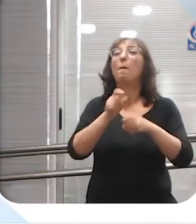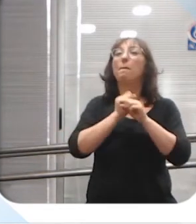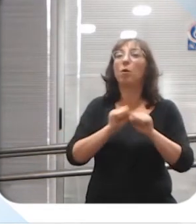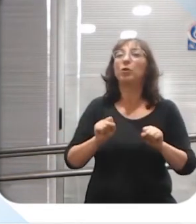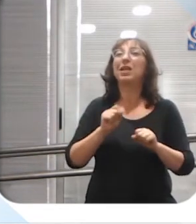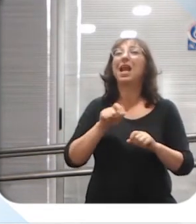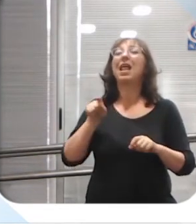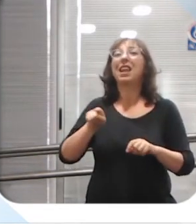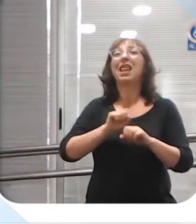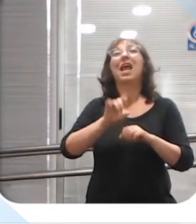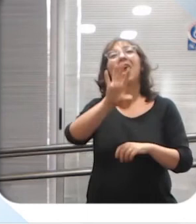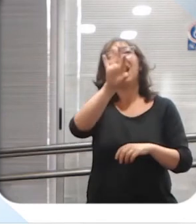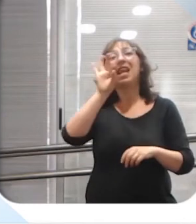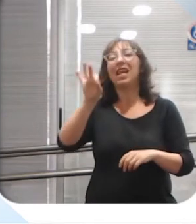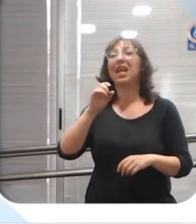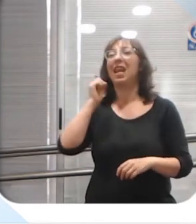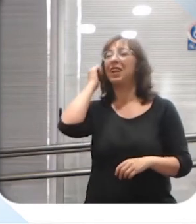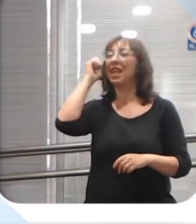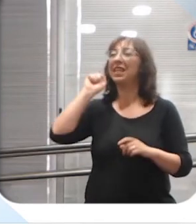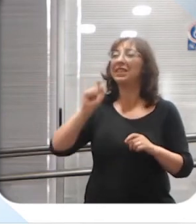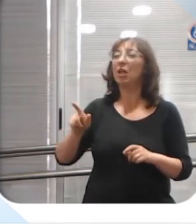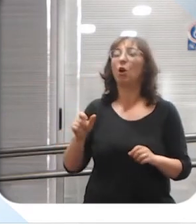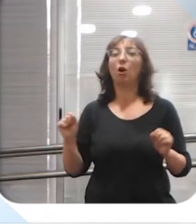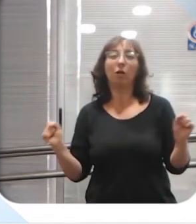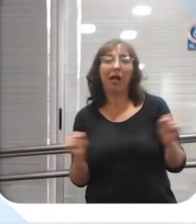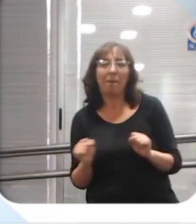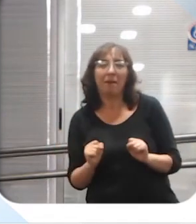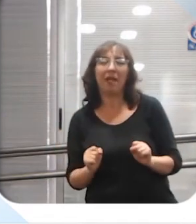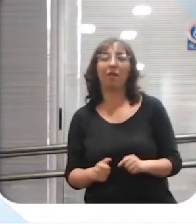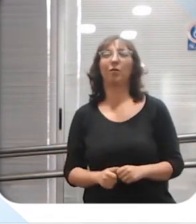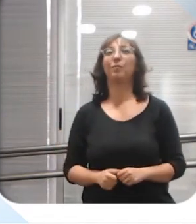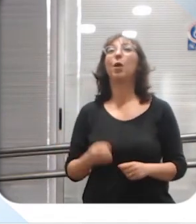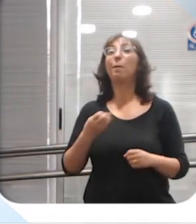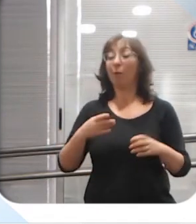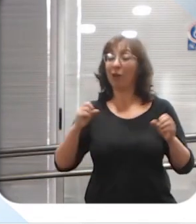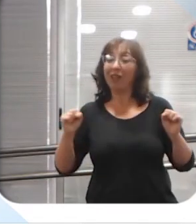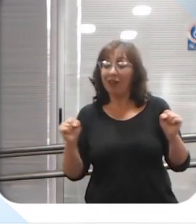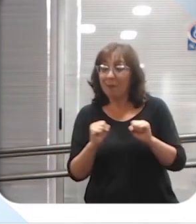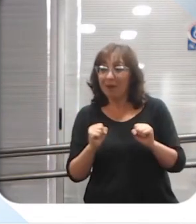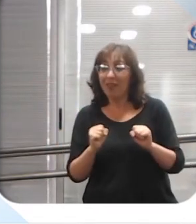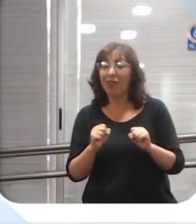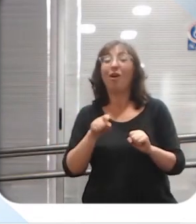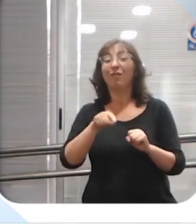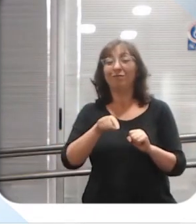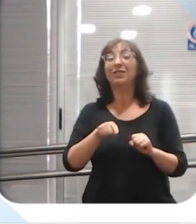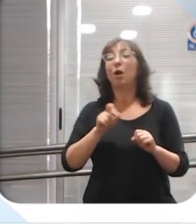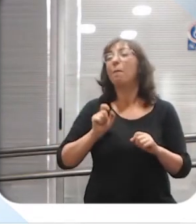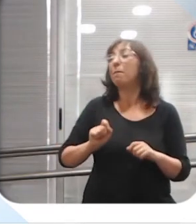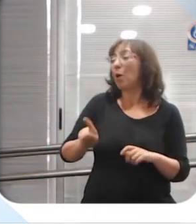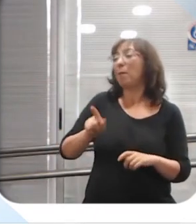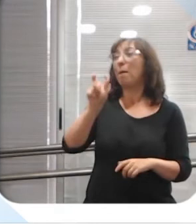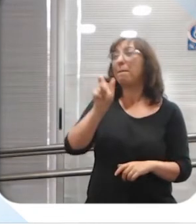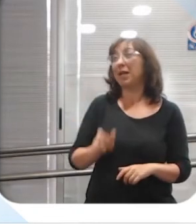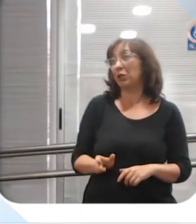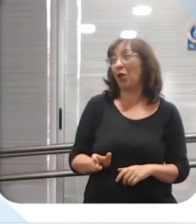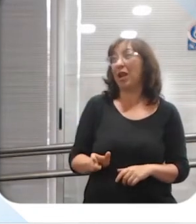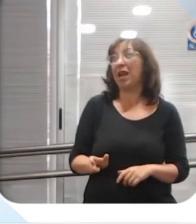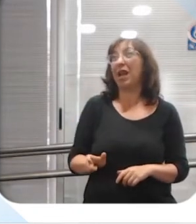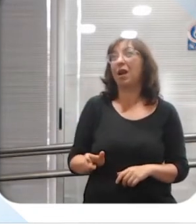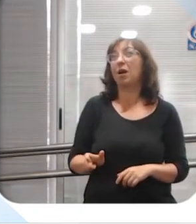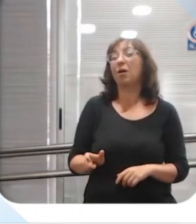posibilidades de elegir, sus deseos, sus temores, porque los temores son propios de la persona, pero son